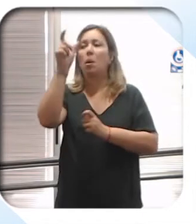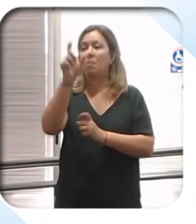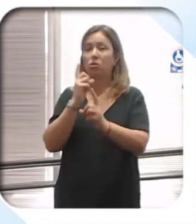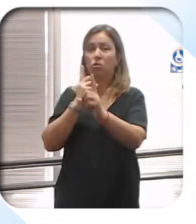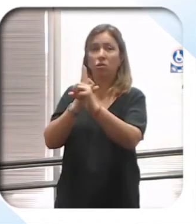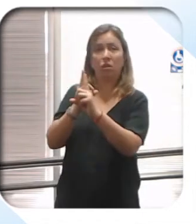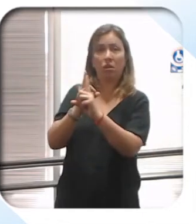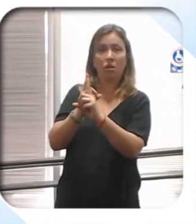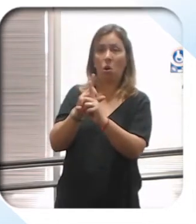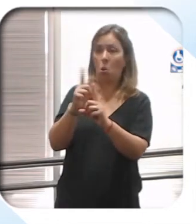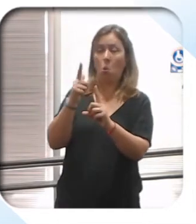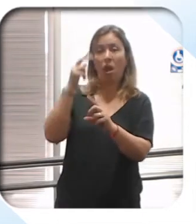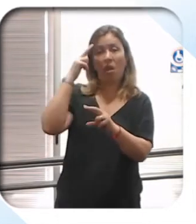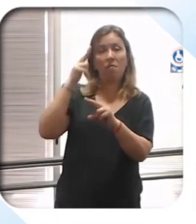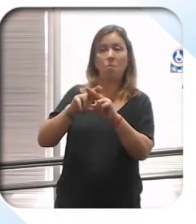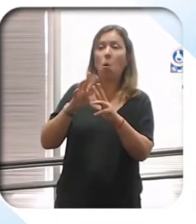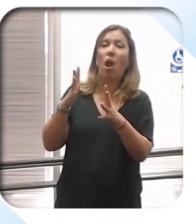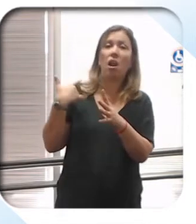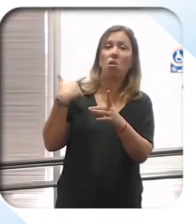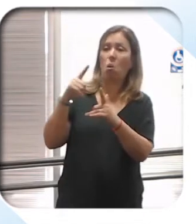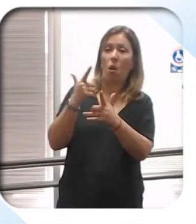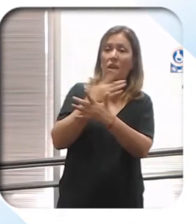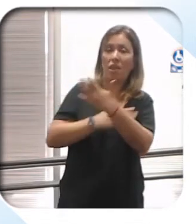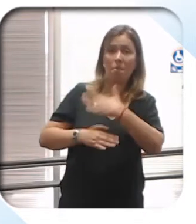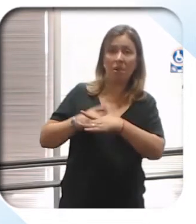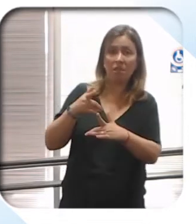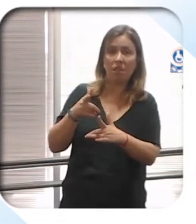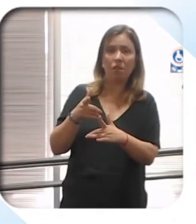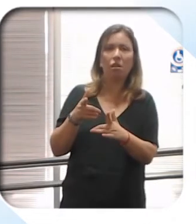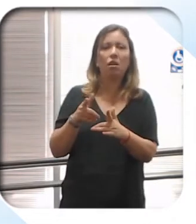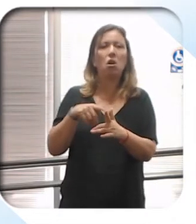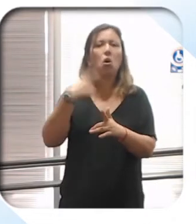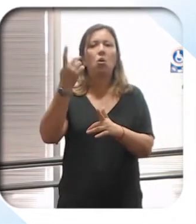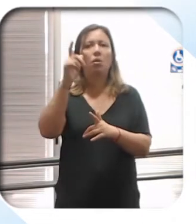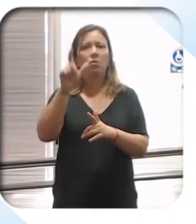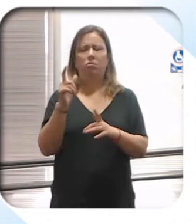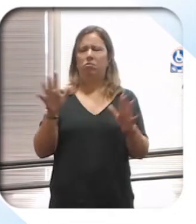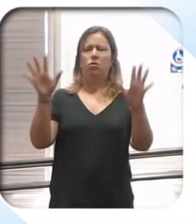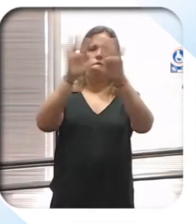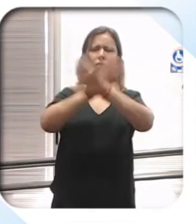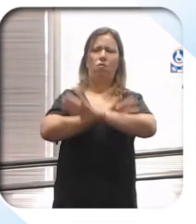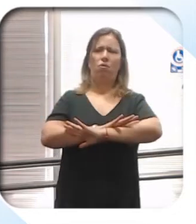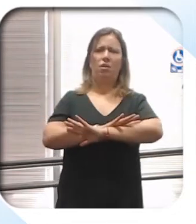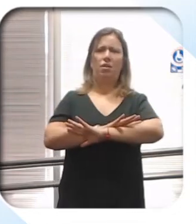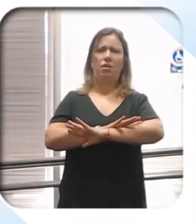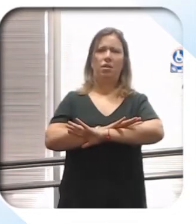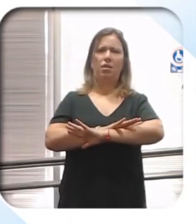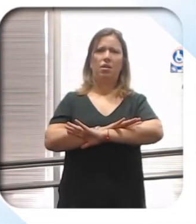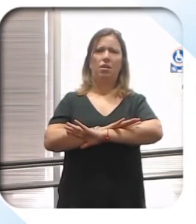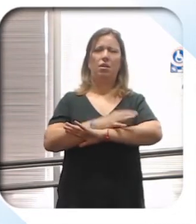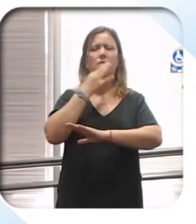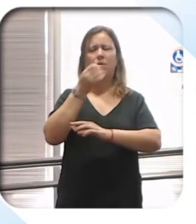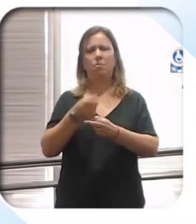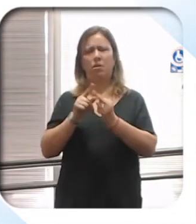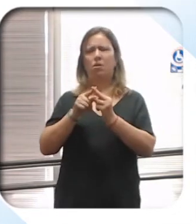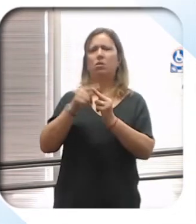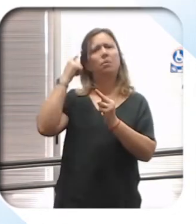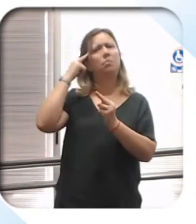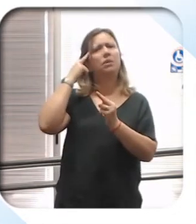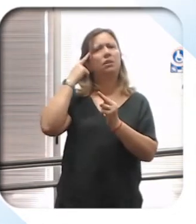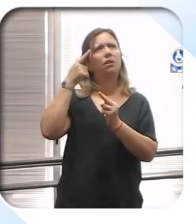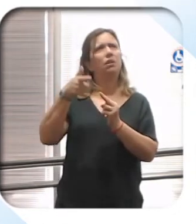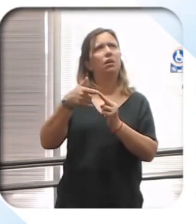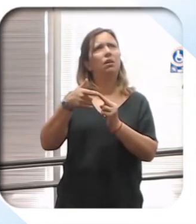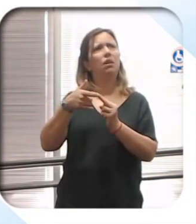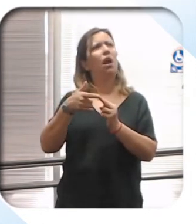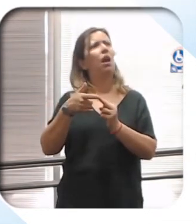paciente sin un trastorno del espectro autista y las personas se confunden. Hablamos de erección y la persona por allí